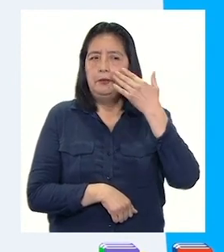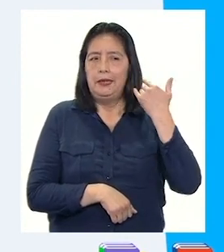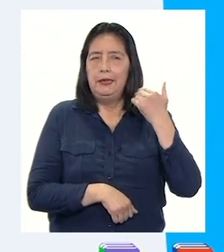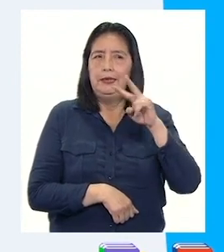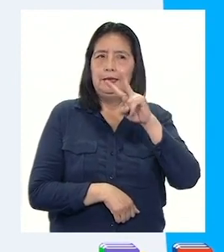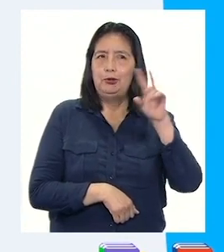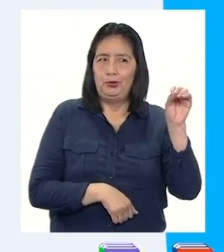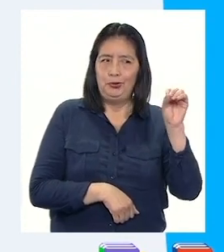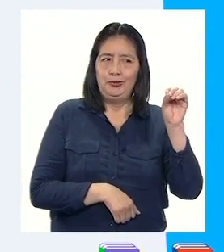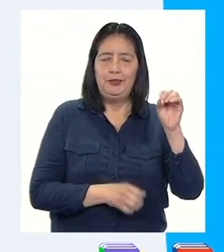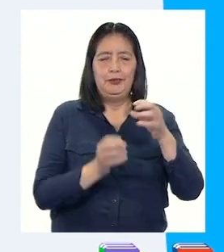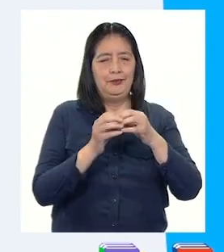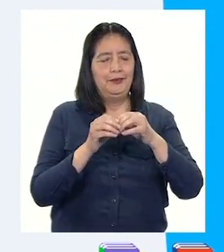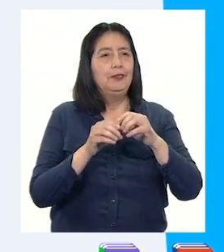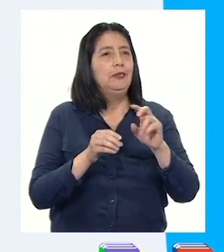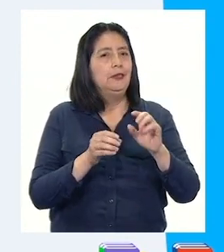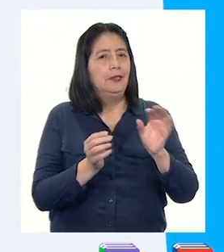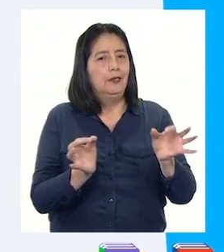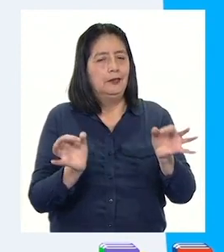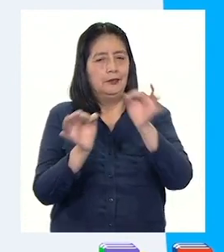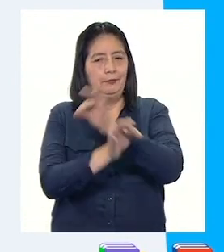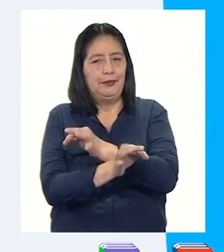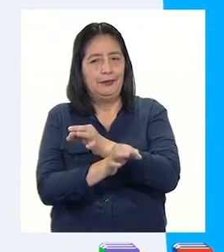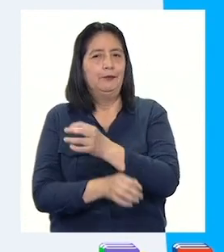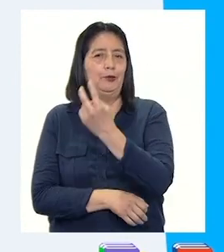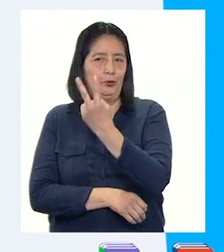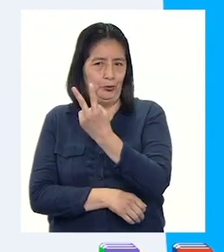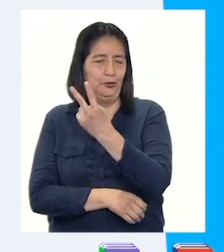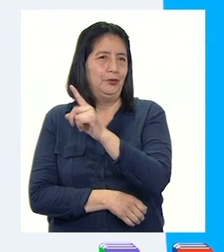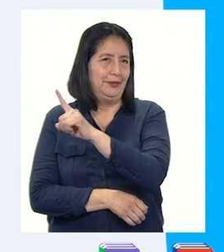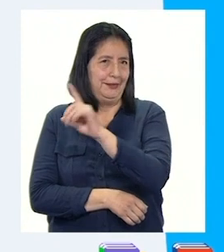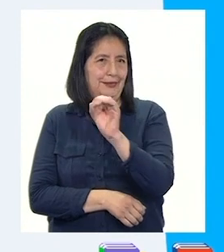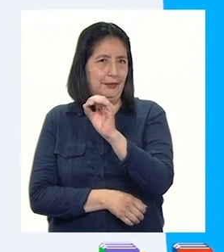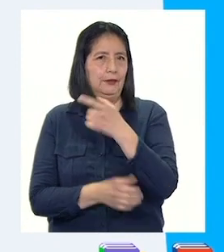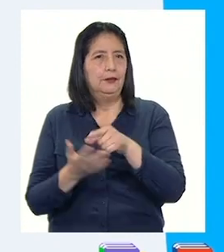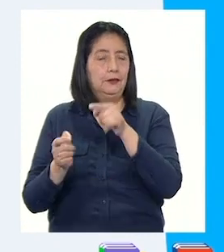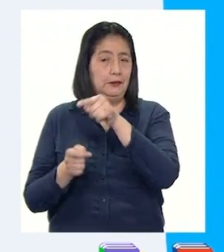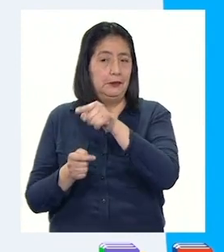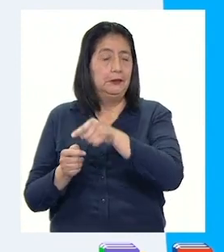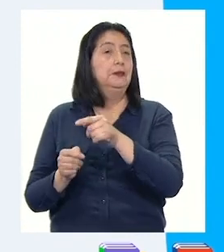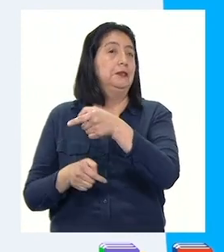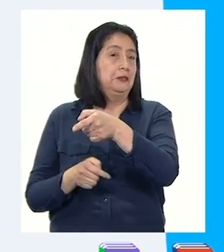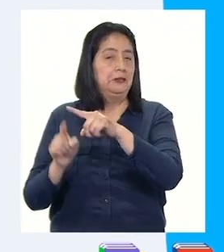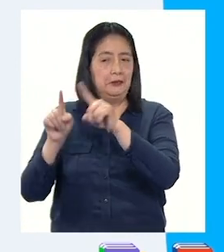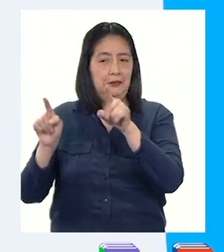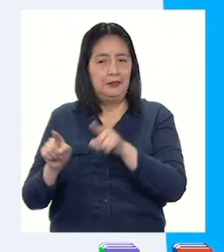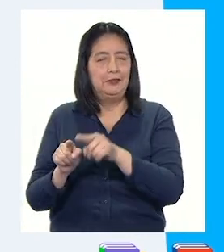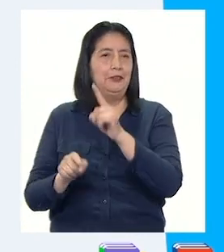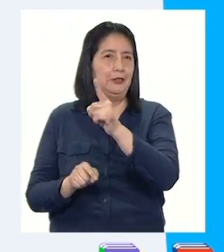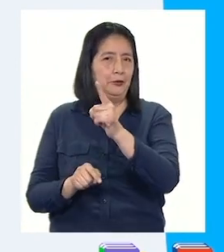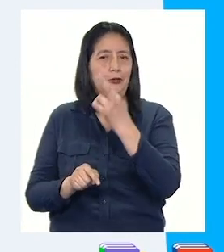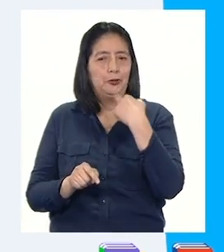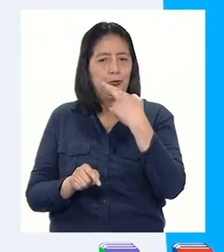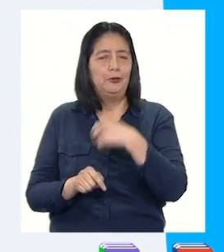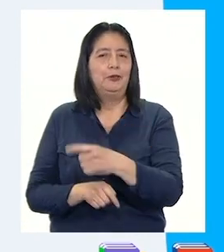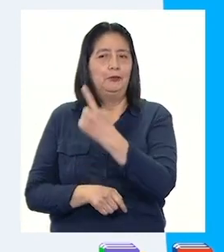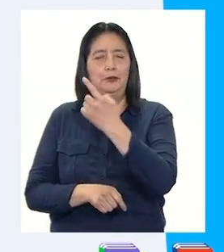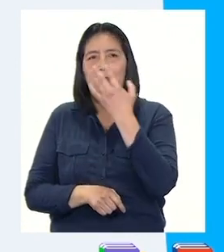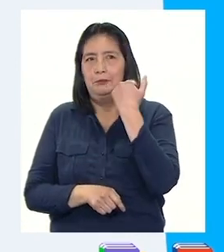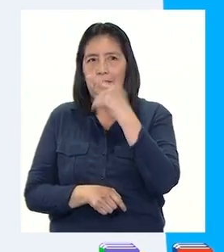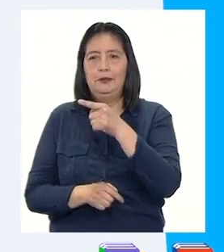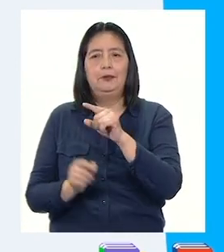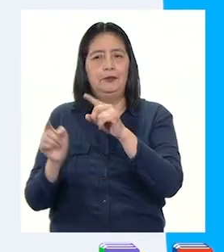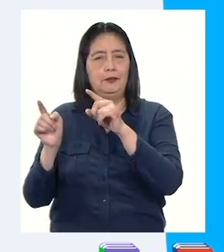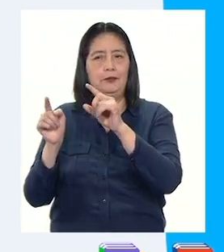del 200 y la reemplaza por dos que valgan 100. De esa manera, en esa casilla ya hay una piedrita roja y una blanca